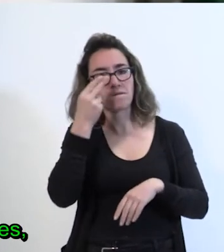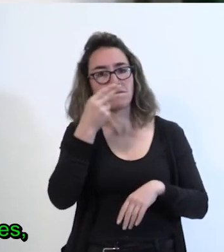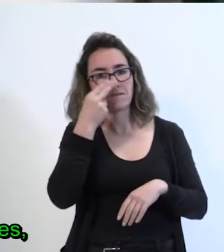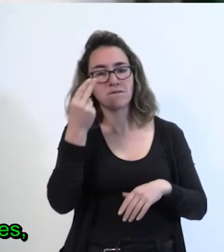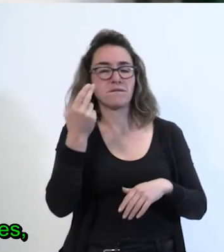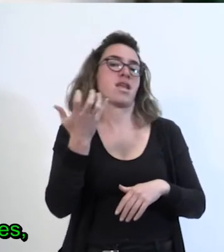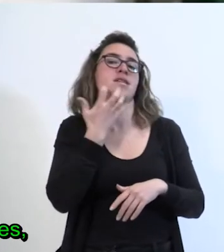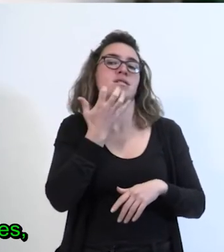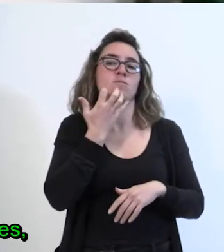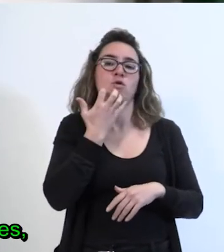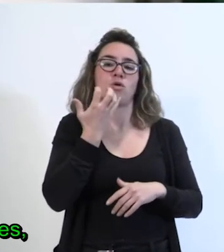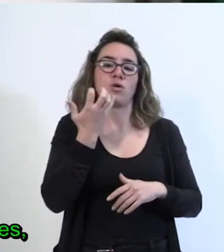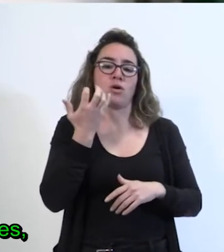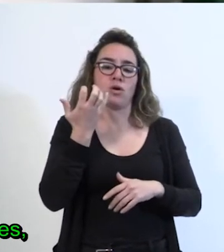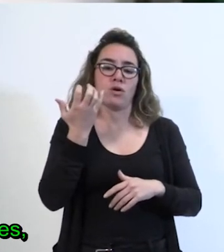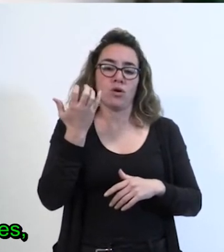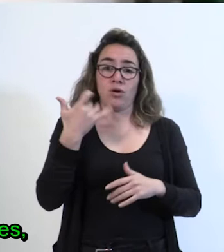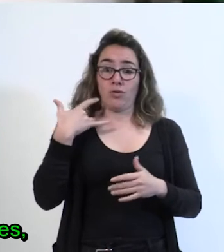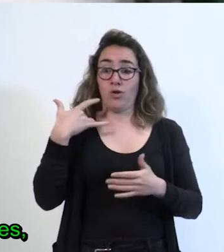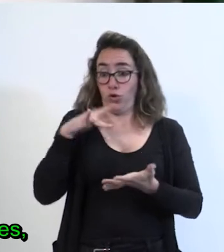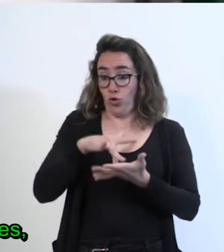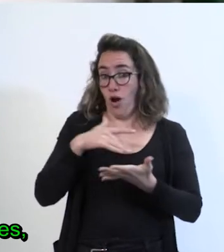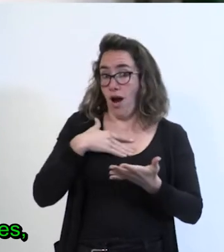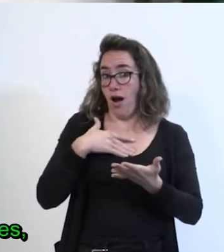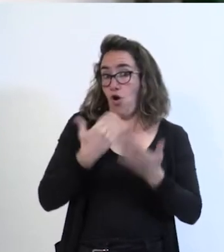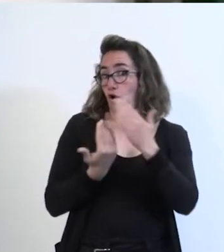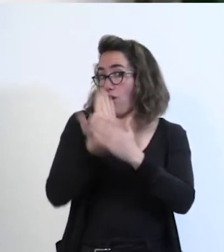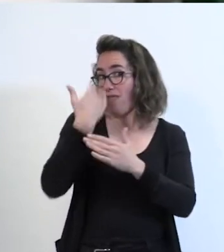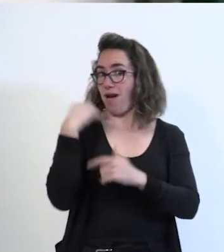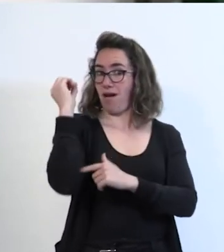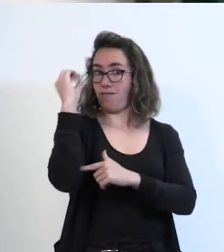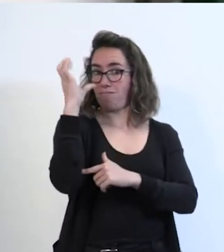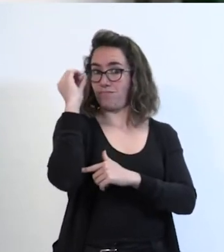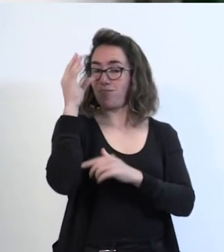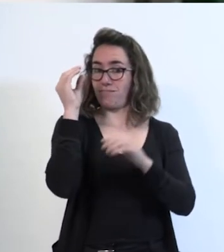por ejemplo, en la jornada que me tocó impartirles,